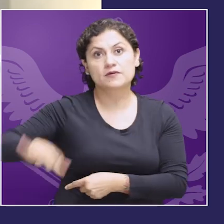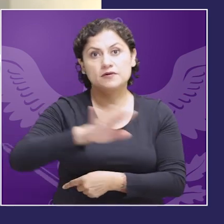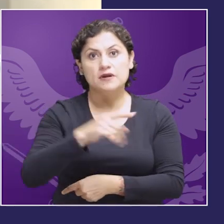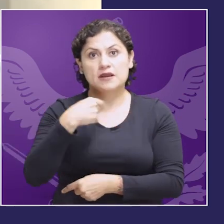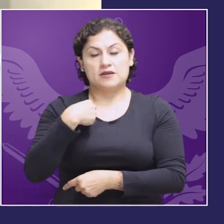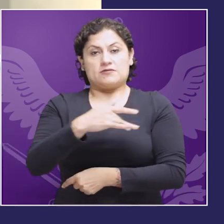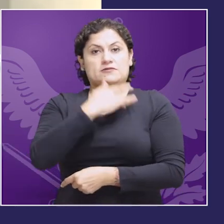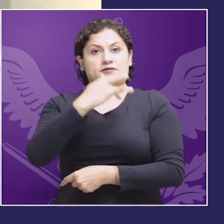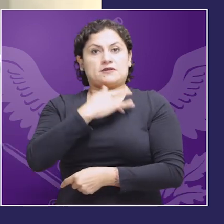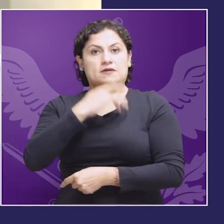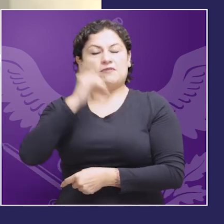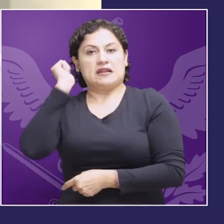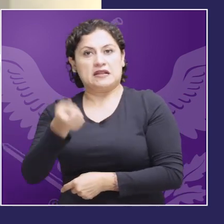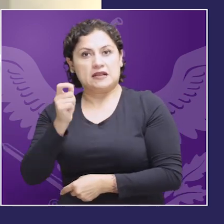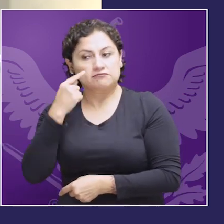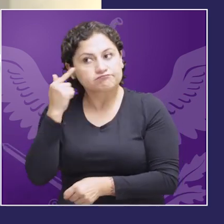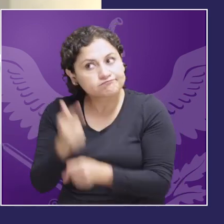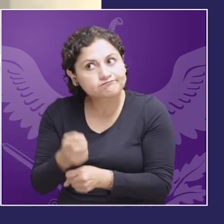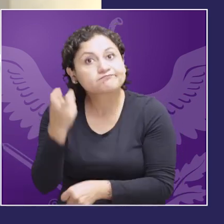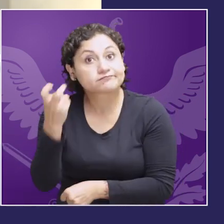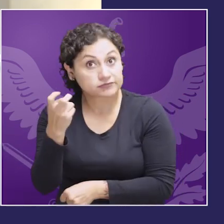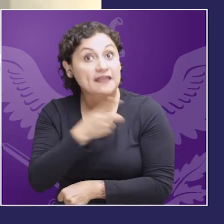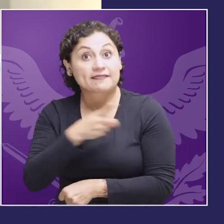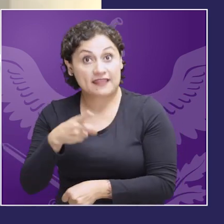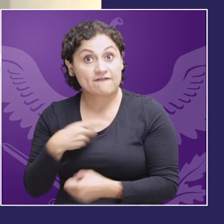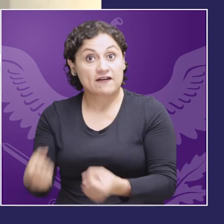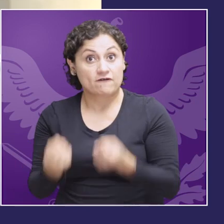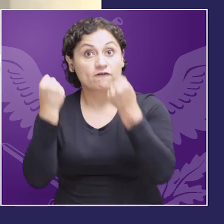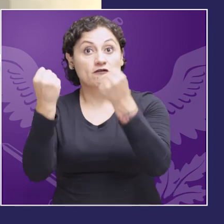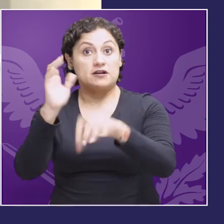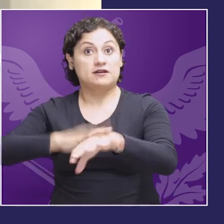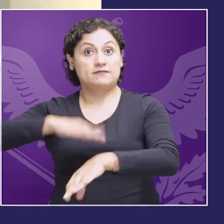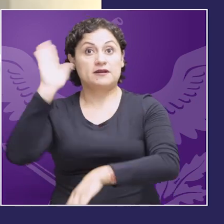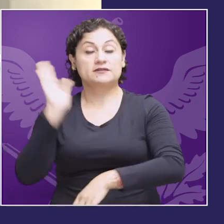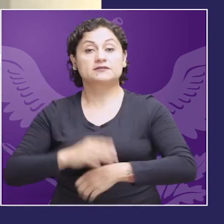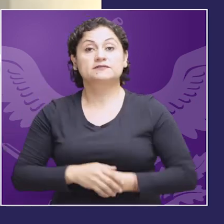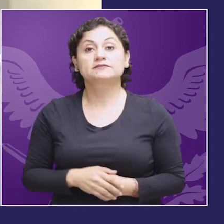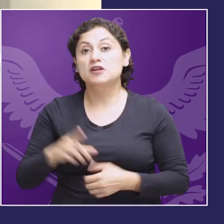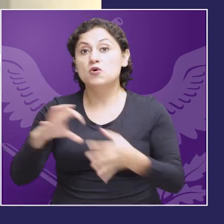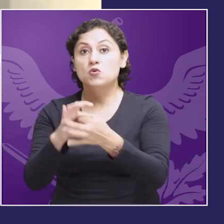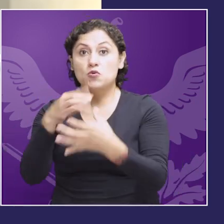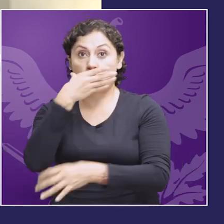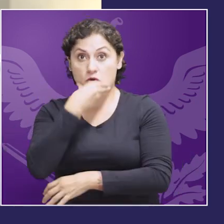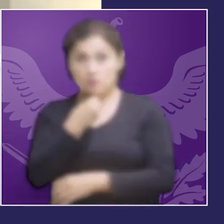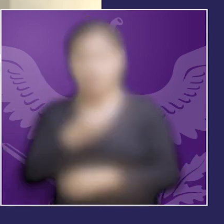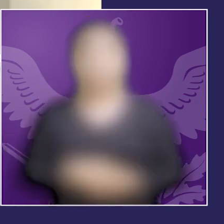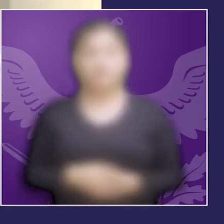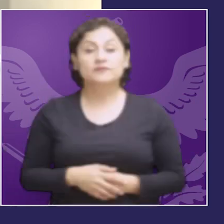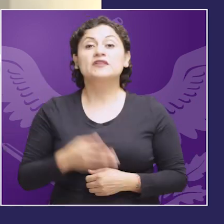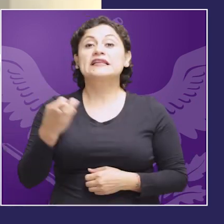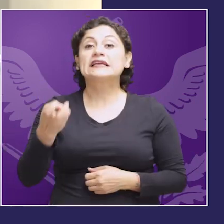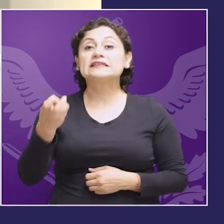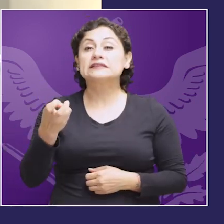que requiere una profunda sororidad entre nosotras las mujeres, y a mí siempre me parece que ahí hay un tema que tenemos que reforzar